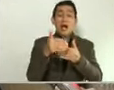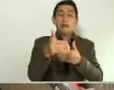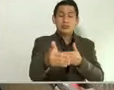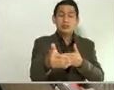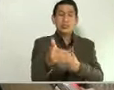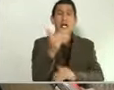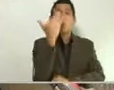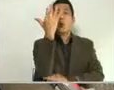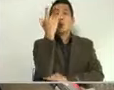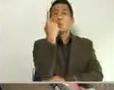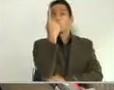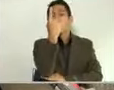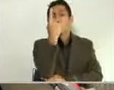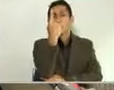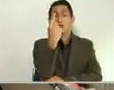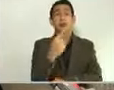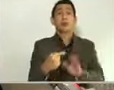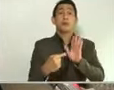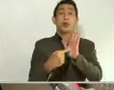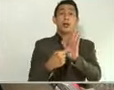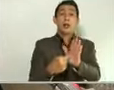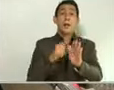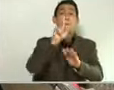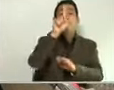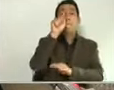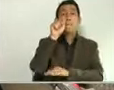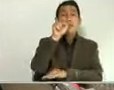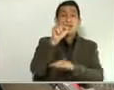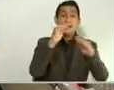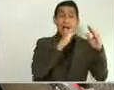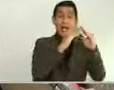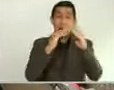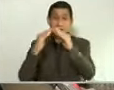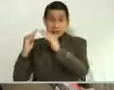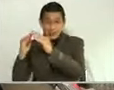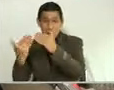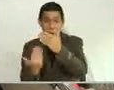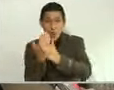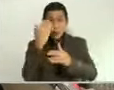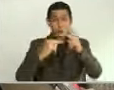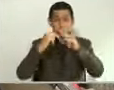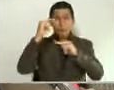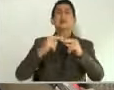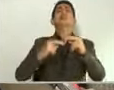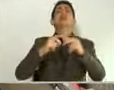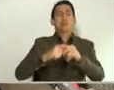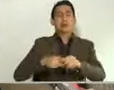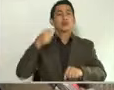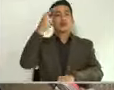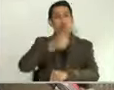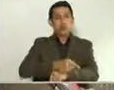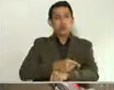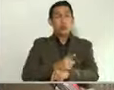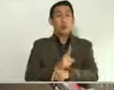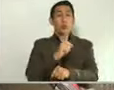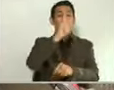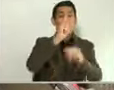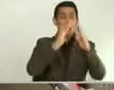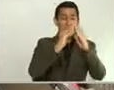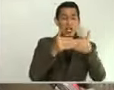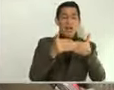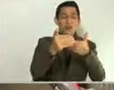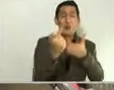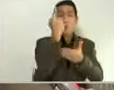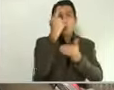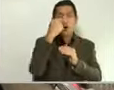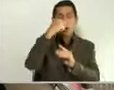por casa. Esos 1000 árboles de hoy es de Ambienza, que está construyendo viviendas vía la costa. Ellos están poniendo 1000